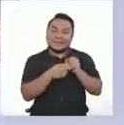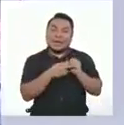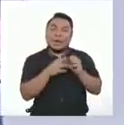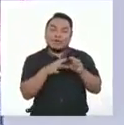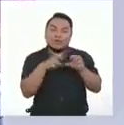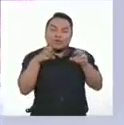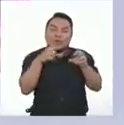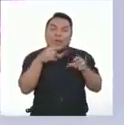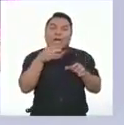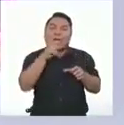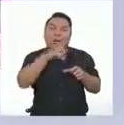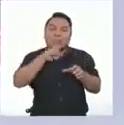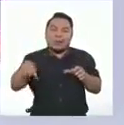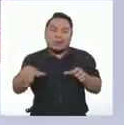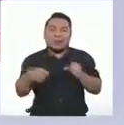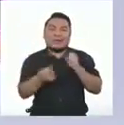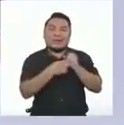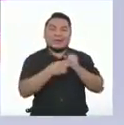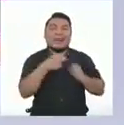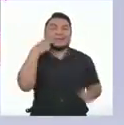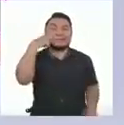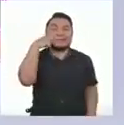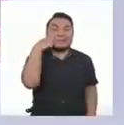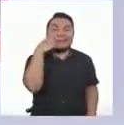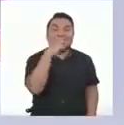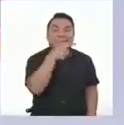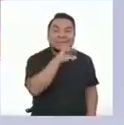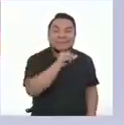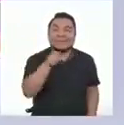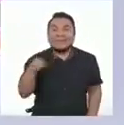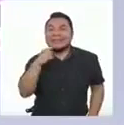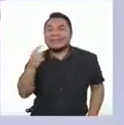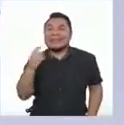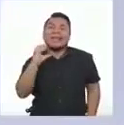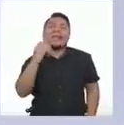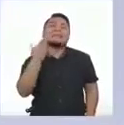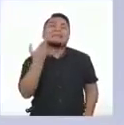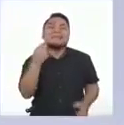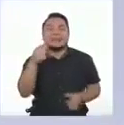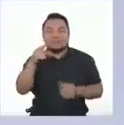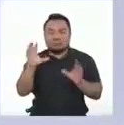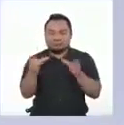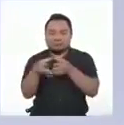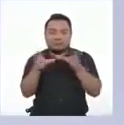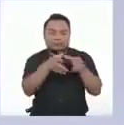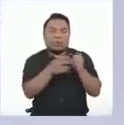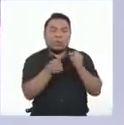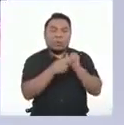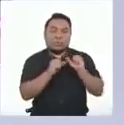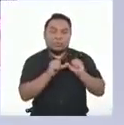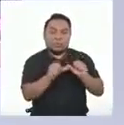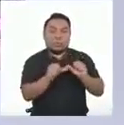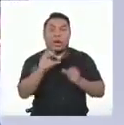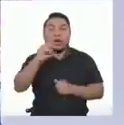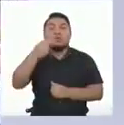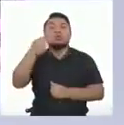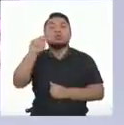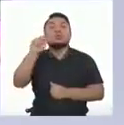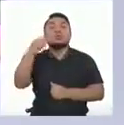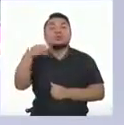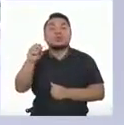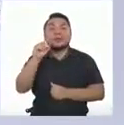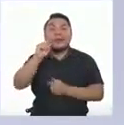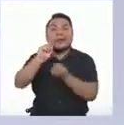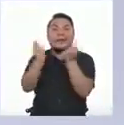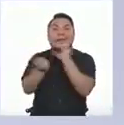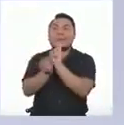Así obtenían el charqui y el chuño. Recuerden que vimos que para hacer el chuño se usa el cambio